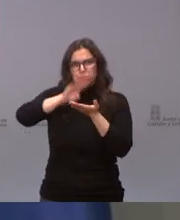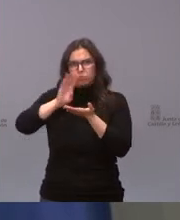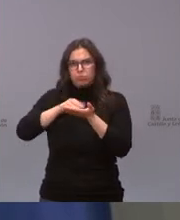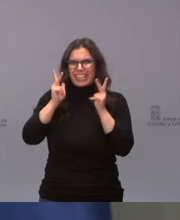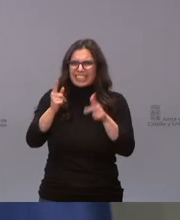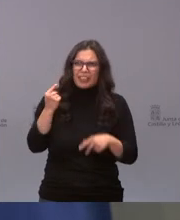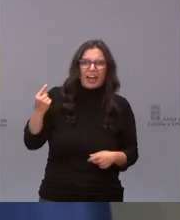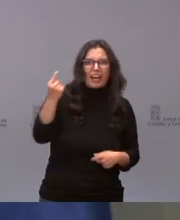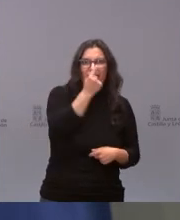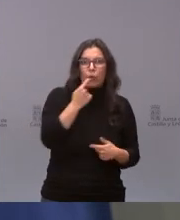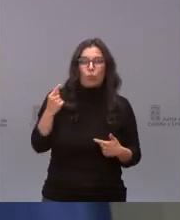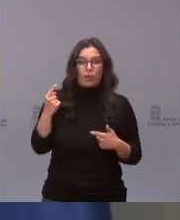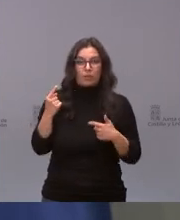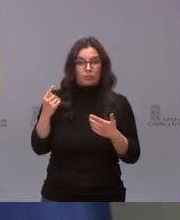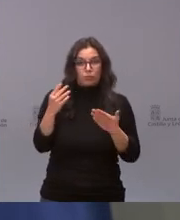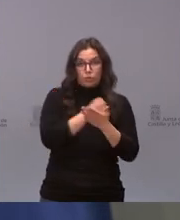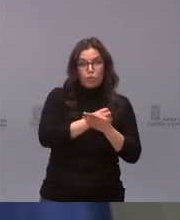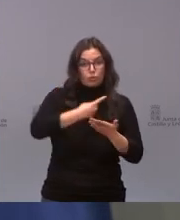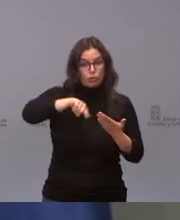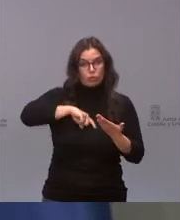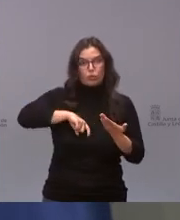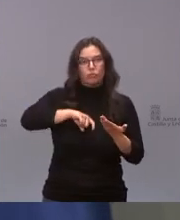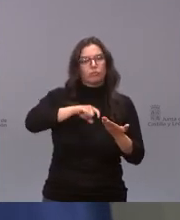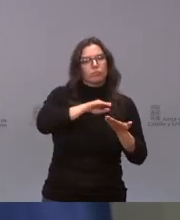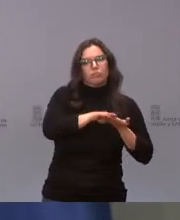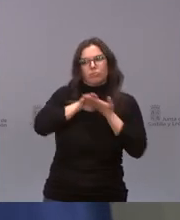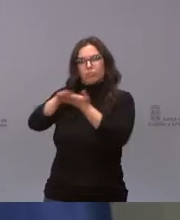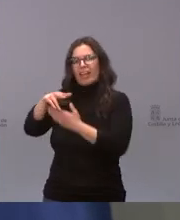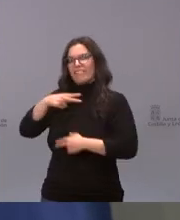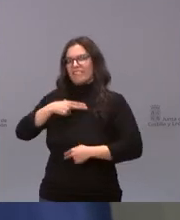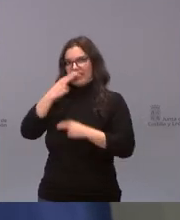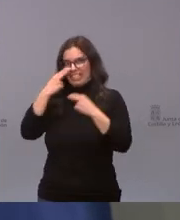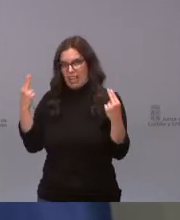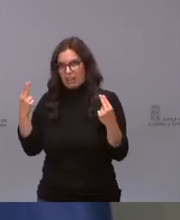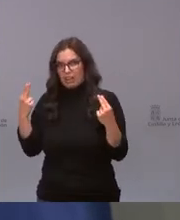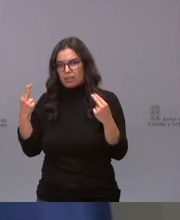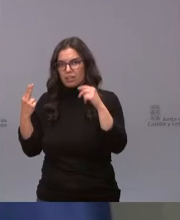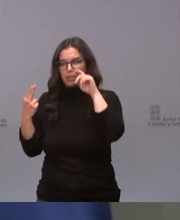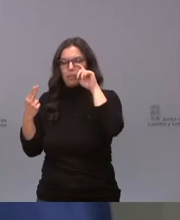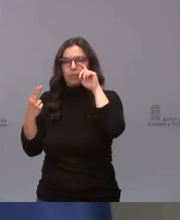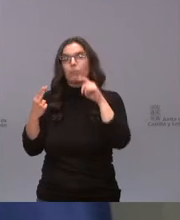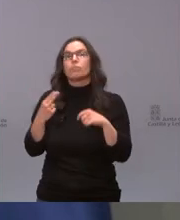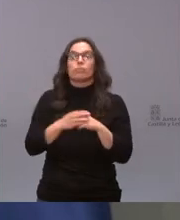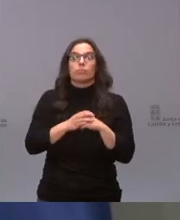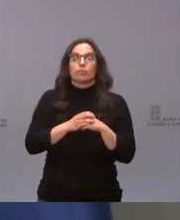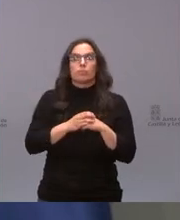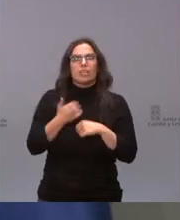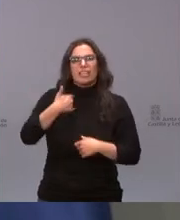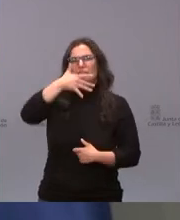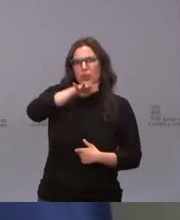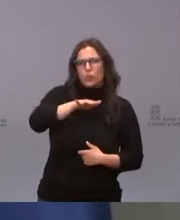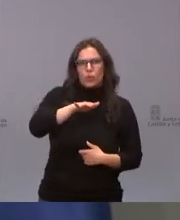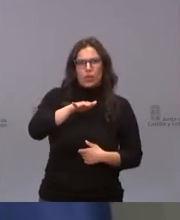las residencias por parte de la Consejería. Que se han abierto y cerrado procedimientos en todos los